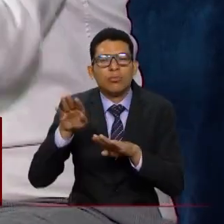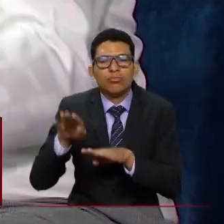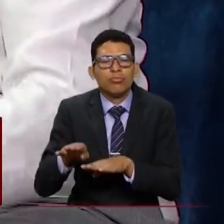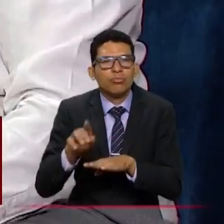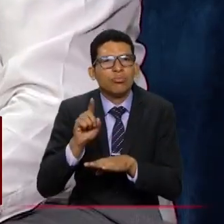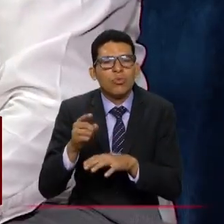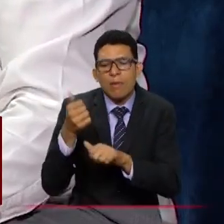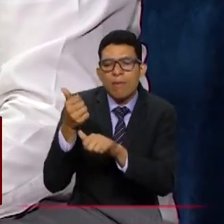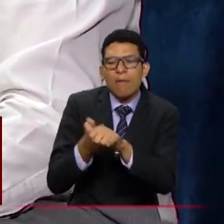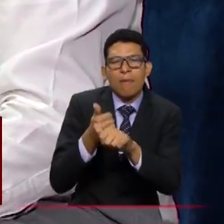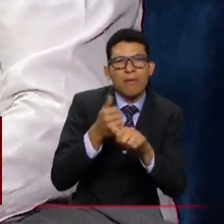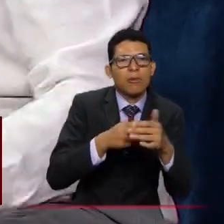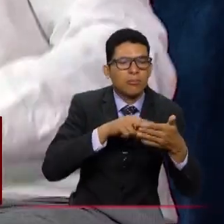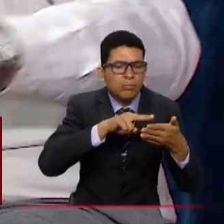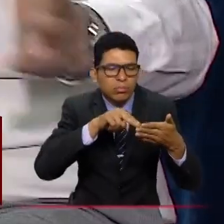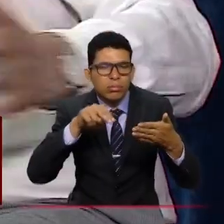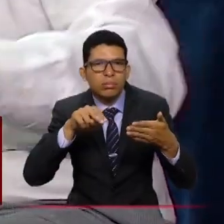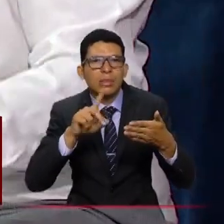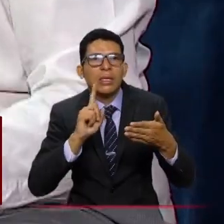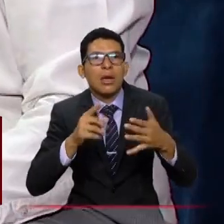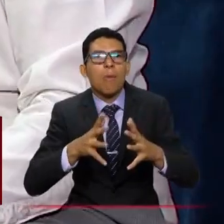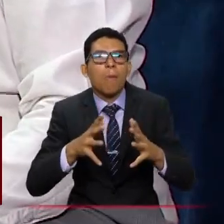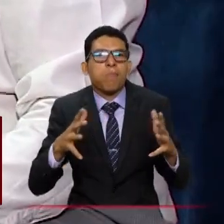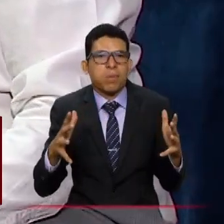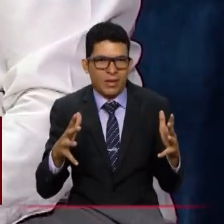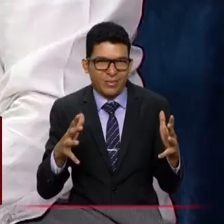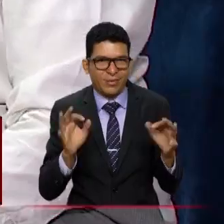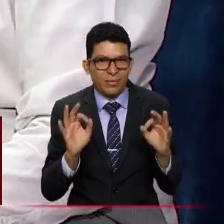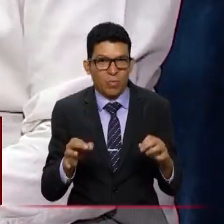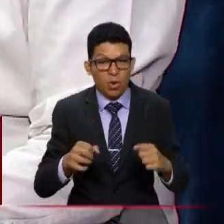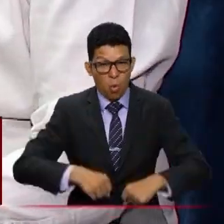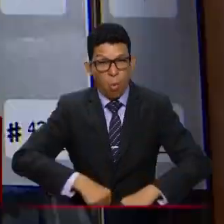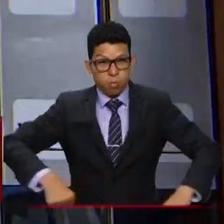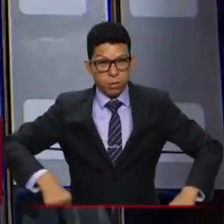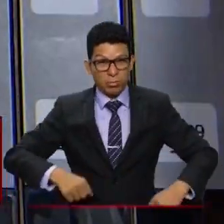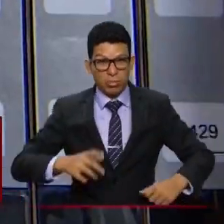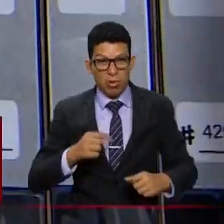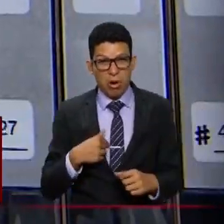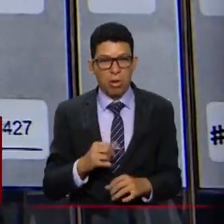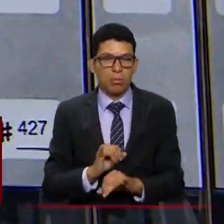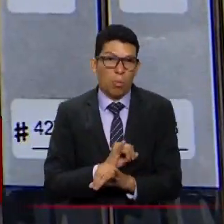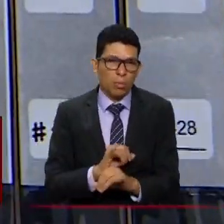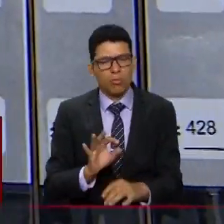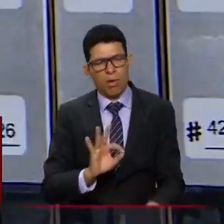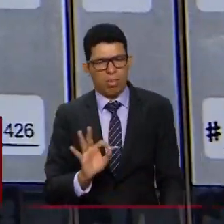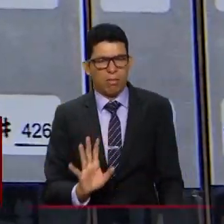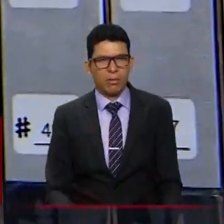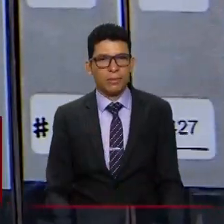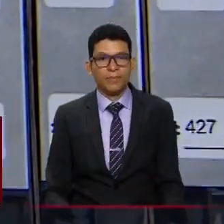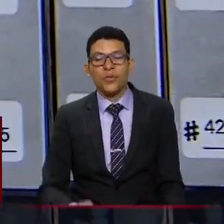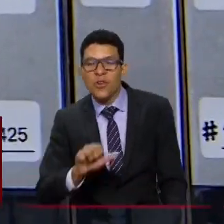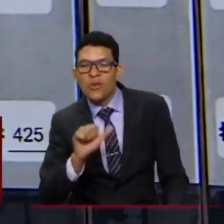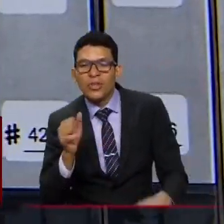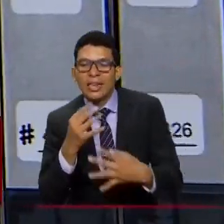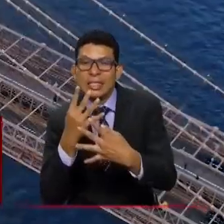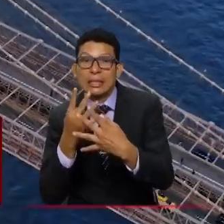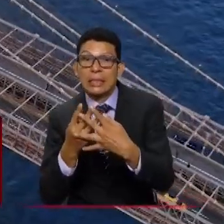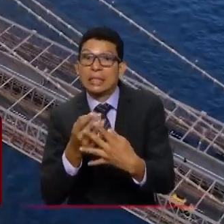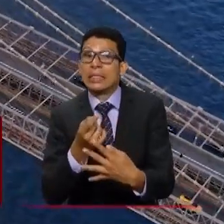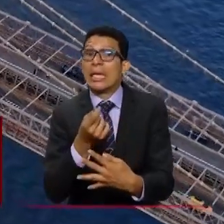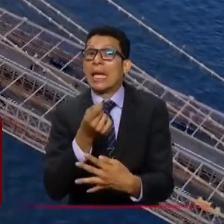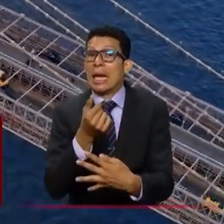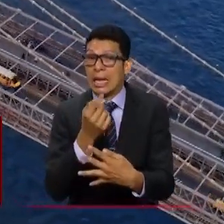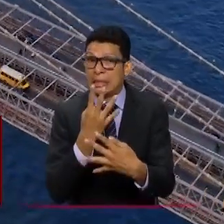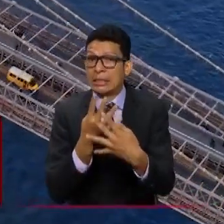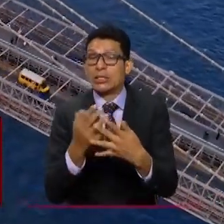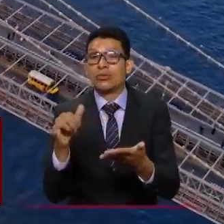una de sus pinturas y esculturas era el volumen y no la magnitud como gordas. También narra la historia del carcelazo que estuvo a punto de